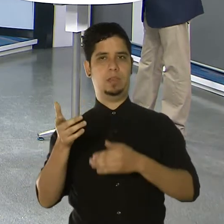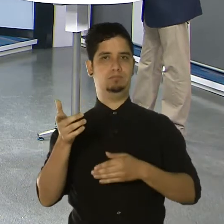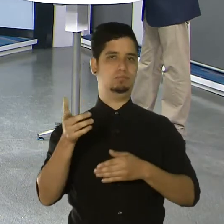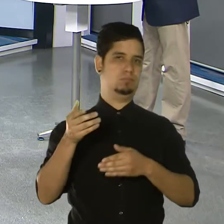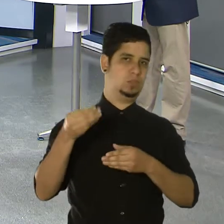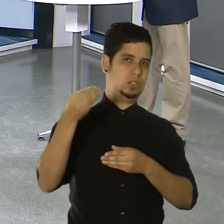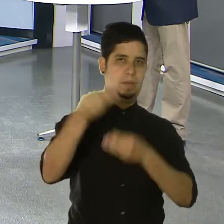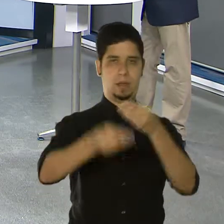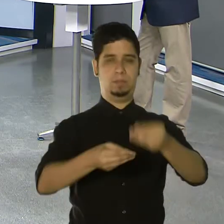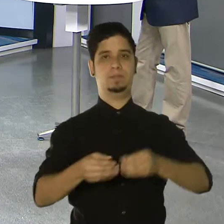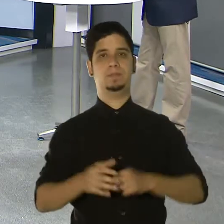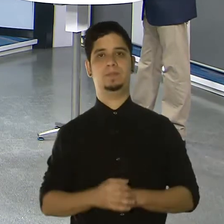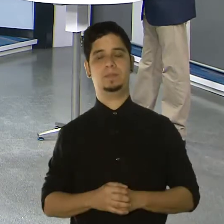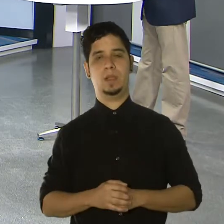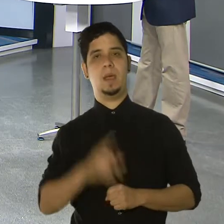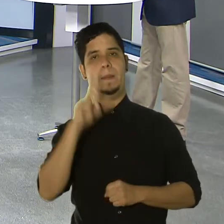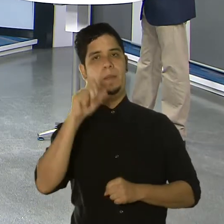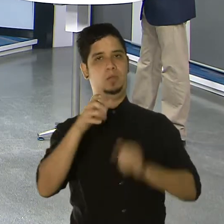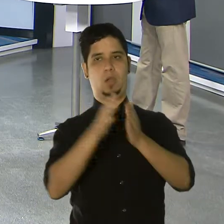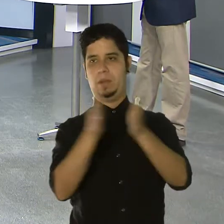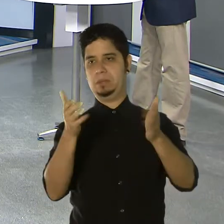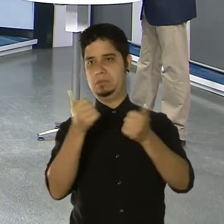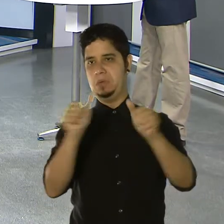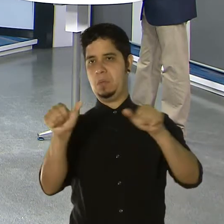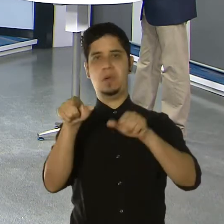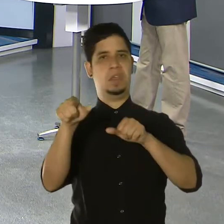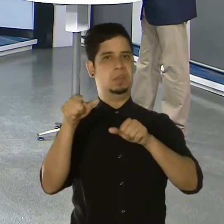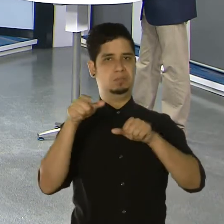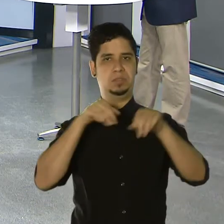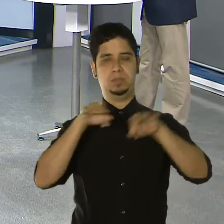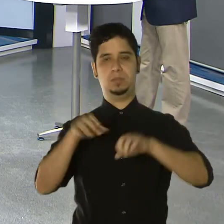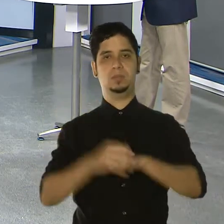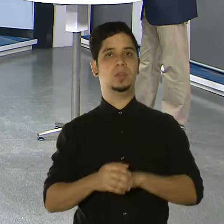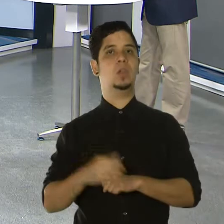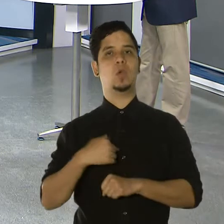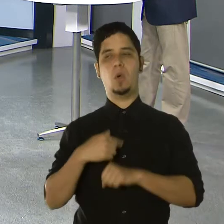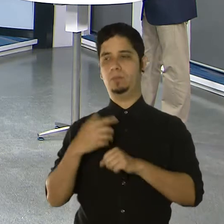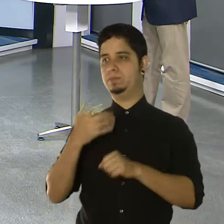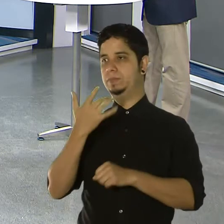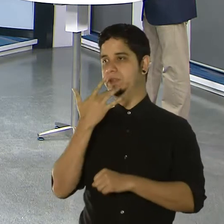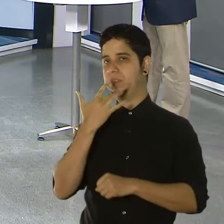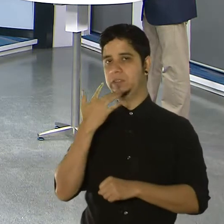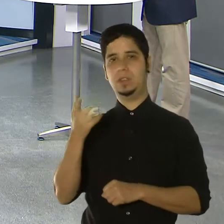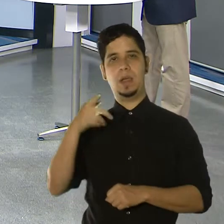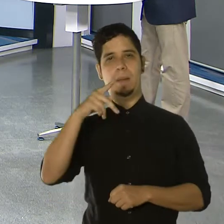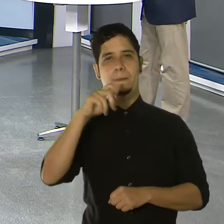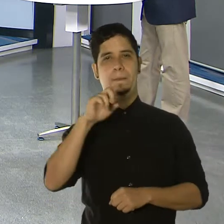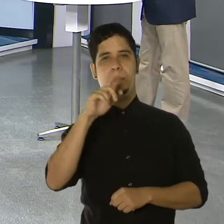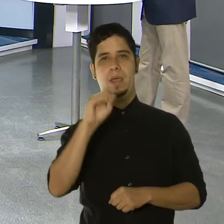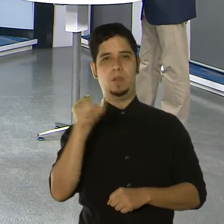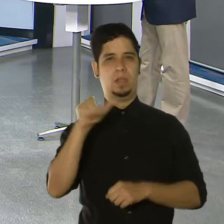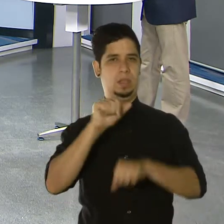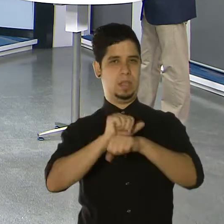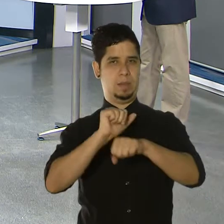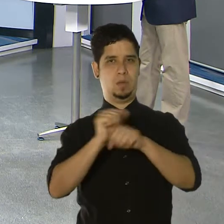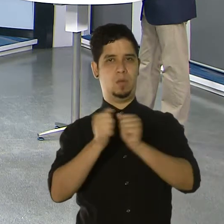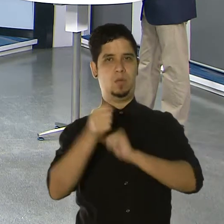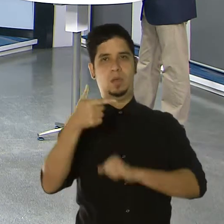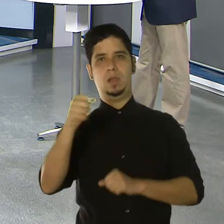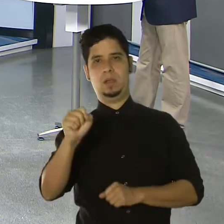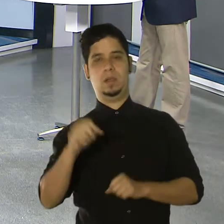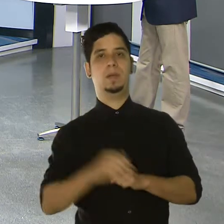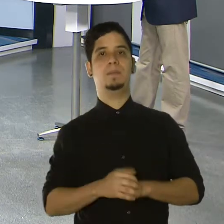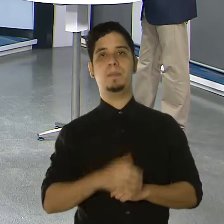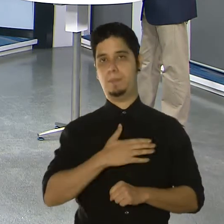abierta. Yo procedería que el compañero Pedro, que tiene sus guaguas que transitan con gasolina, en mi caso particular, mis guaguas transitan con